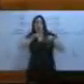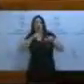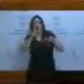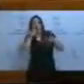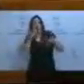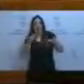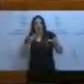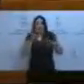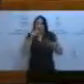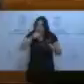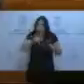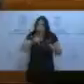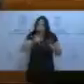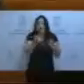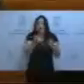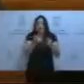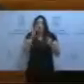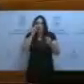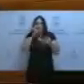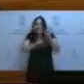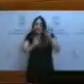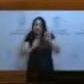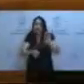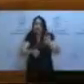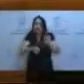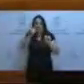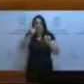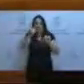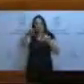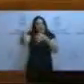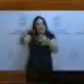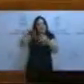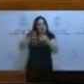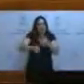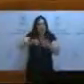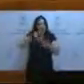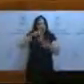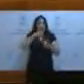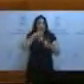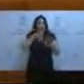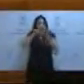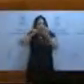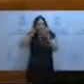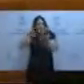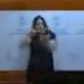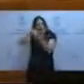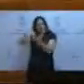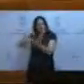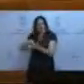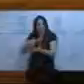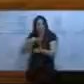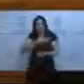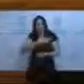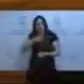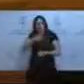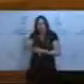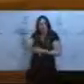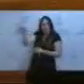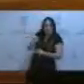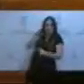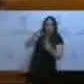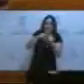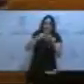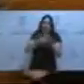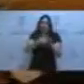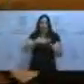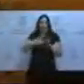Hoy necesitamos en estos turismos tan especializados mira telescópica, porque estos turoperadores exigen, que son los que nos traen, y los que yo quiero que vengan a Asturias, que seamos un espejo y